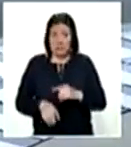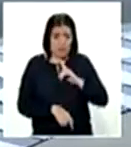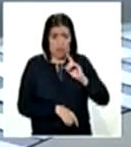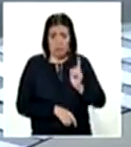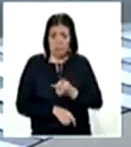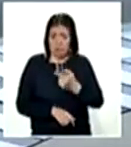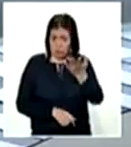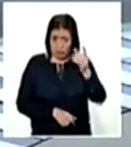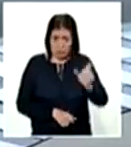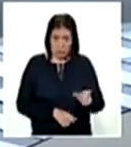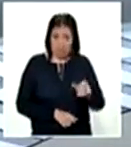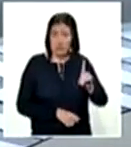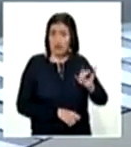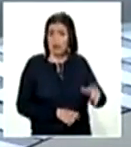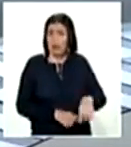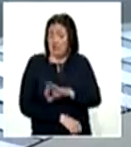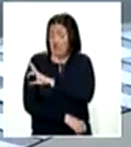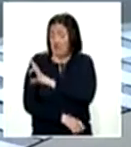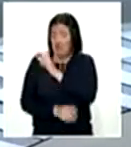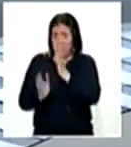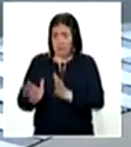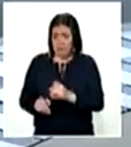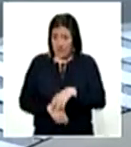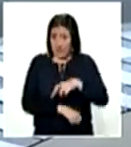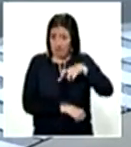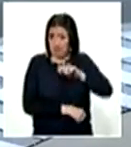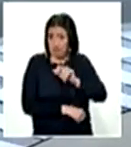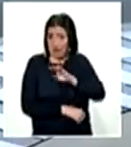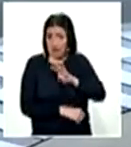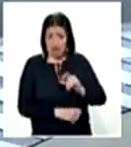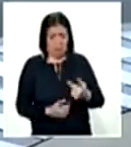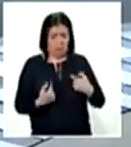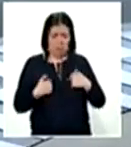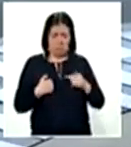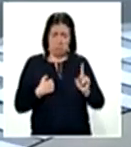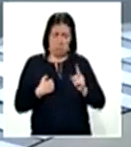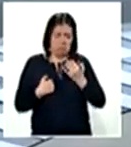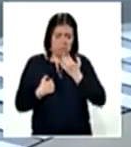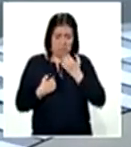por Daniel Salaverry, el fiscal de la Nación, Pablo Sánchez, aseguró que no tiene miedo e